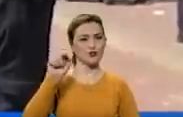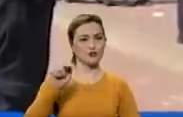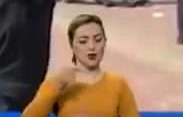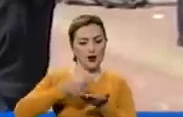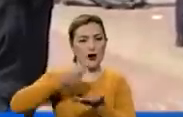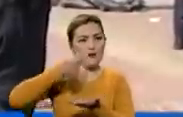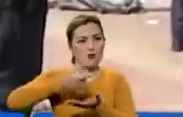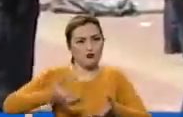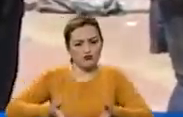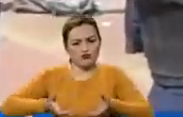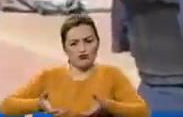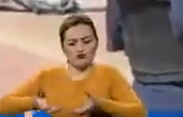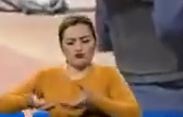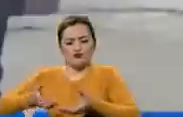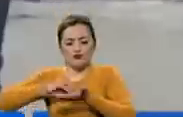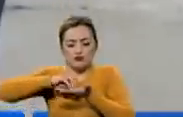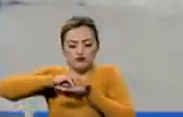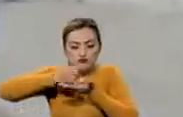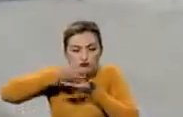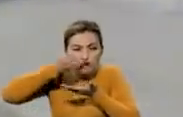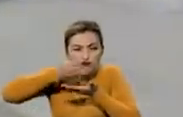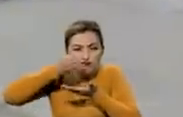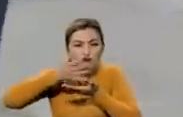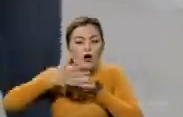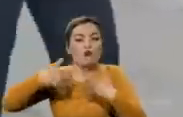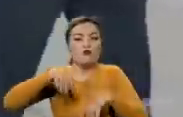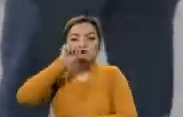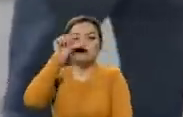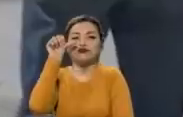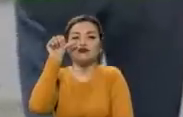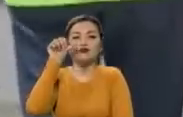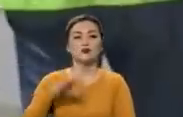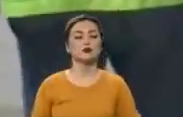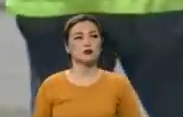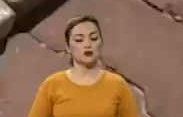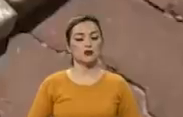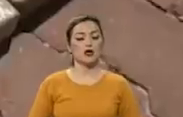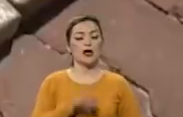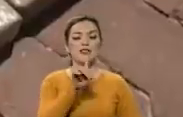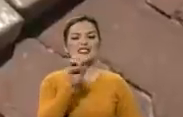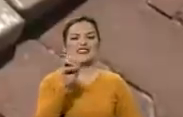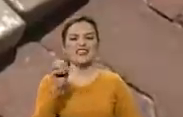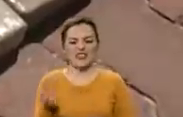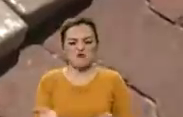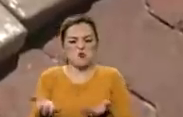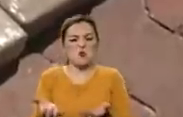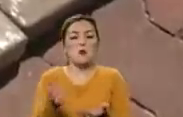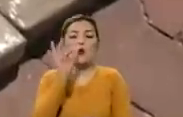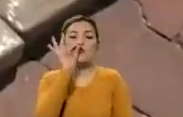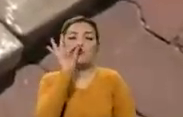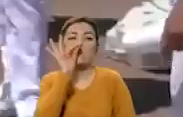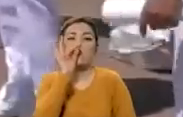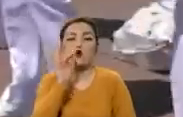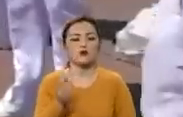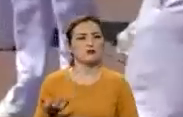300 mil gramos de presuntamente clorhidrato de cocaína. Además de 100 gramos de marihuana. El pesquero tipo Longline, que